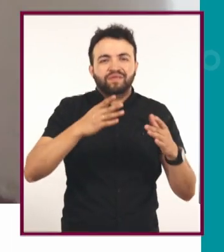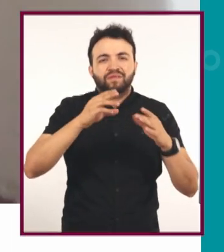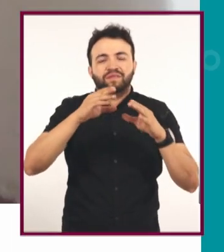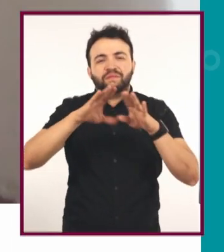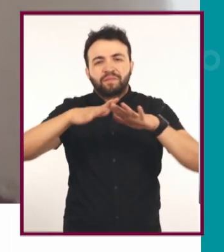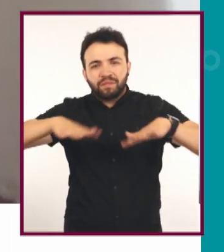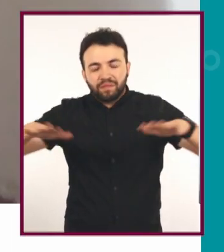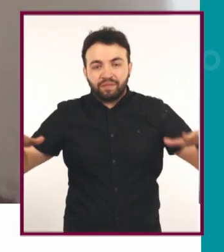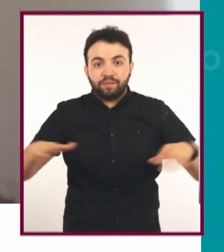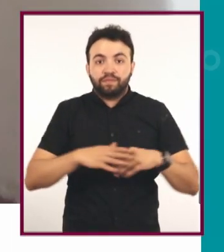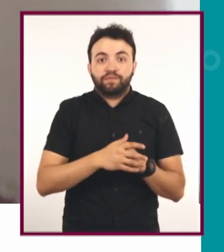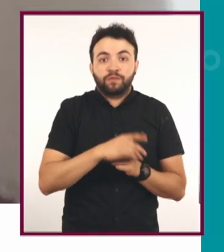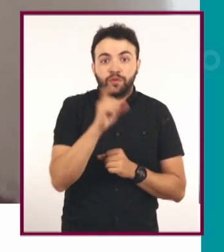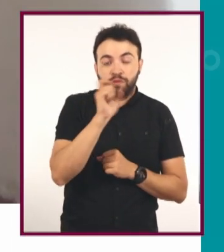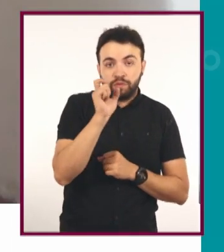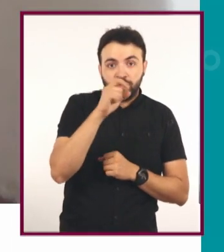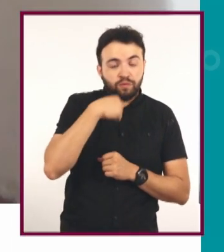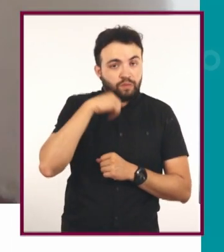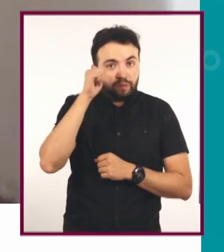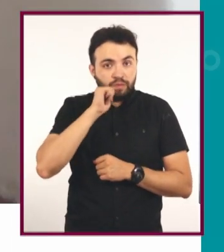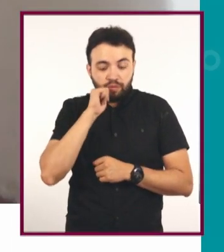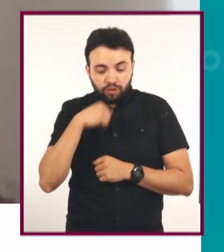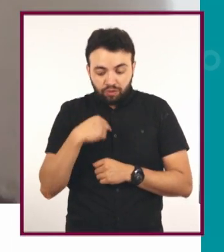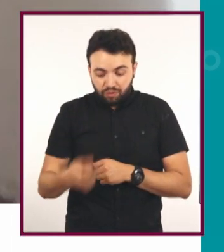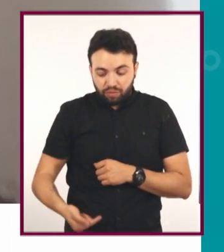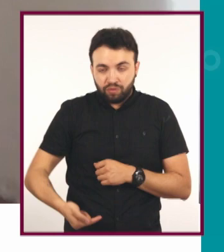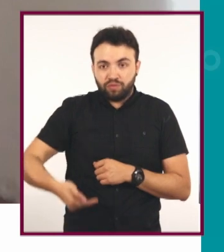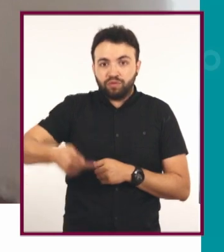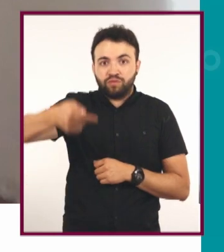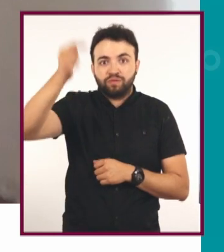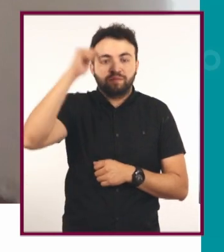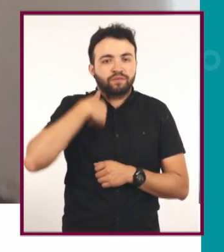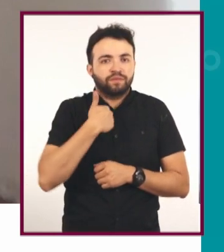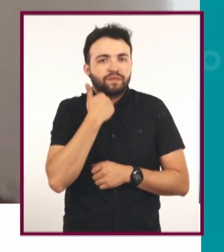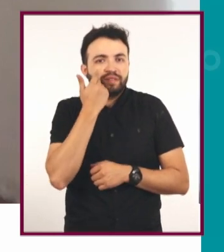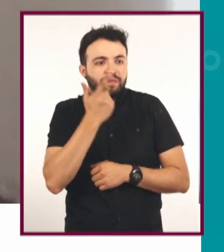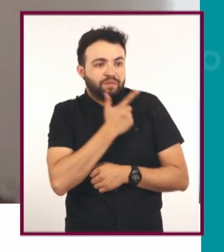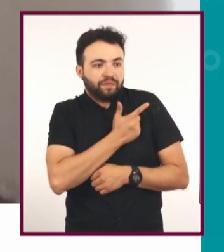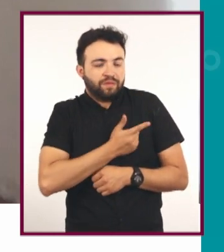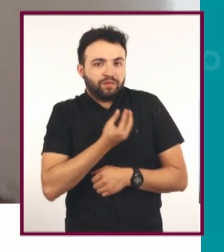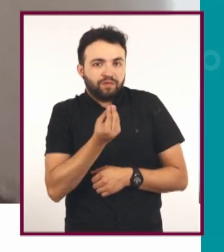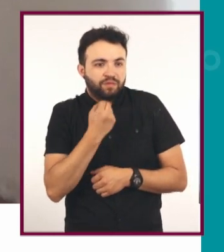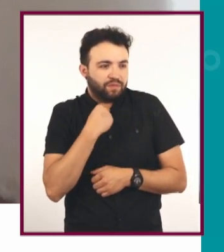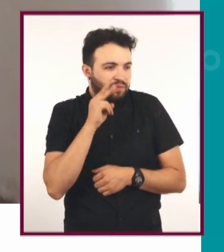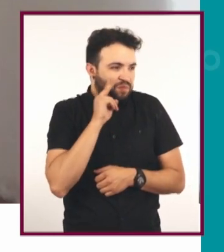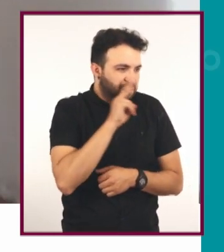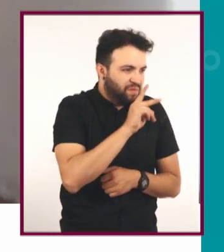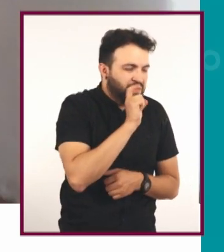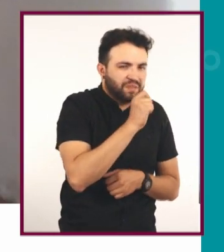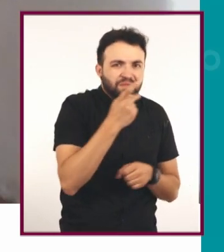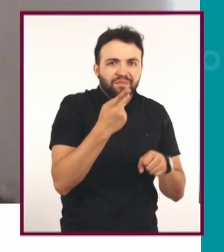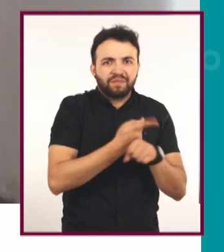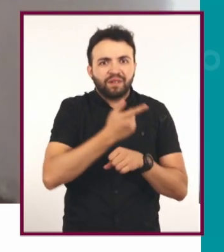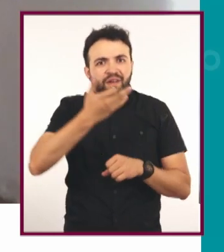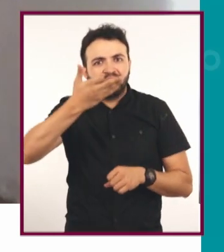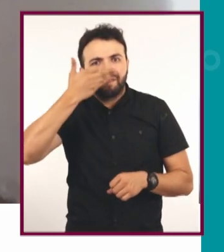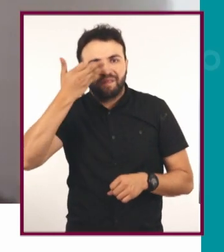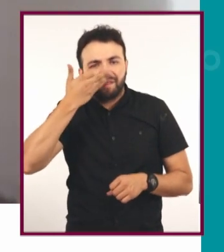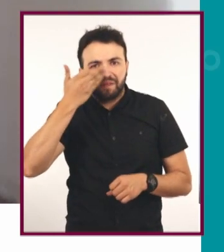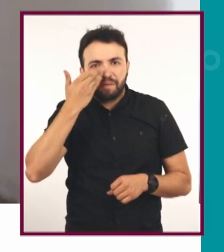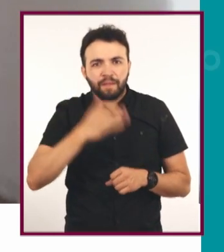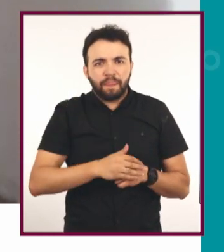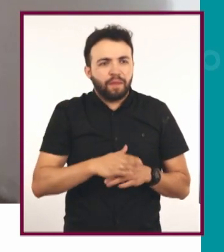Y desde siempre, o sea, desde que era adolescente, me encantaba la idea de estudiar a las plantas. Primero con una idea